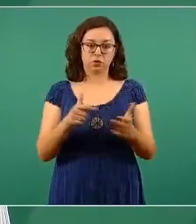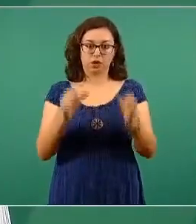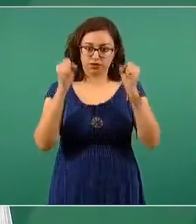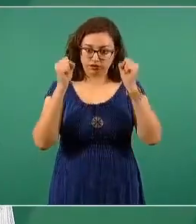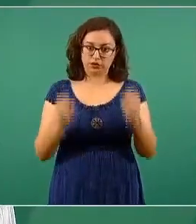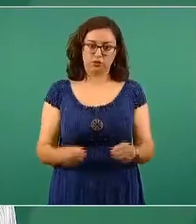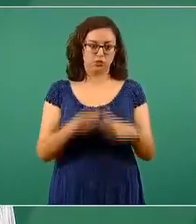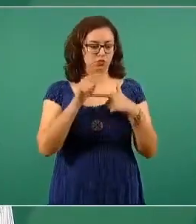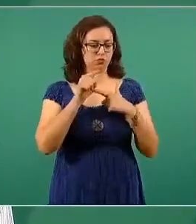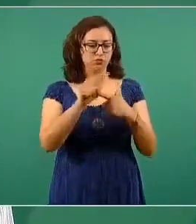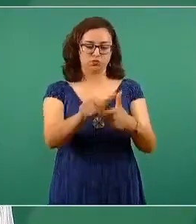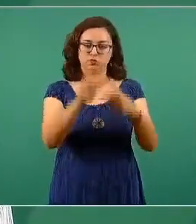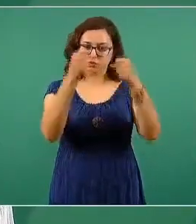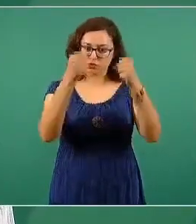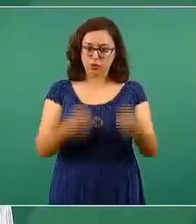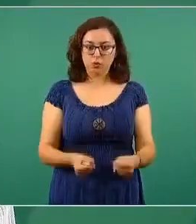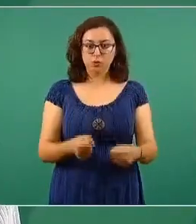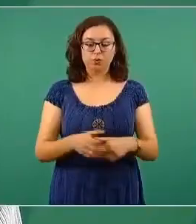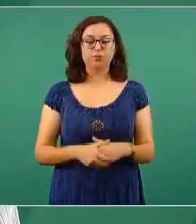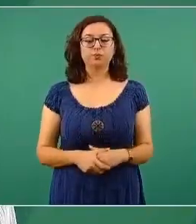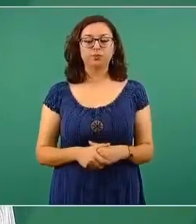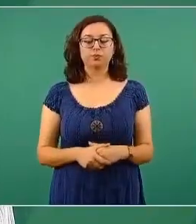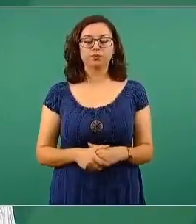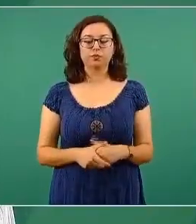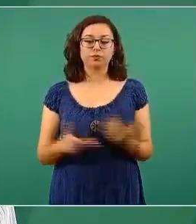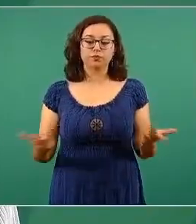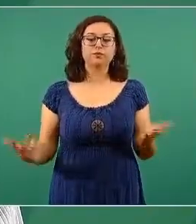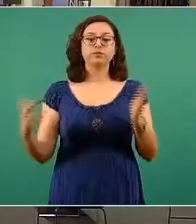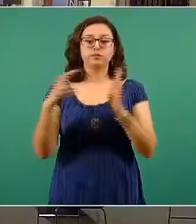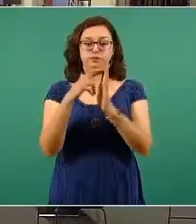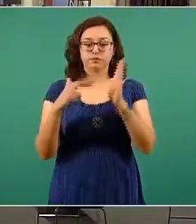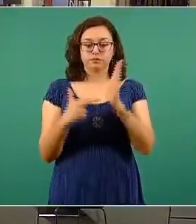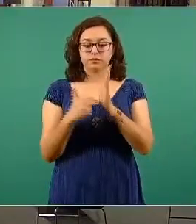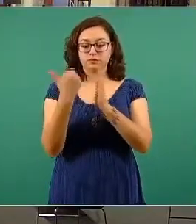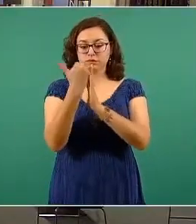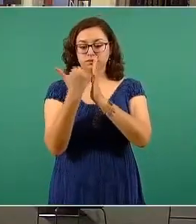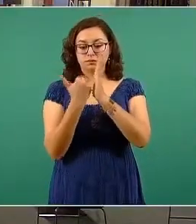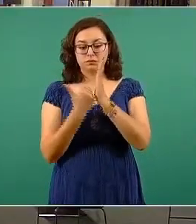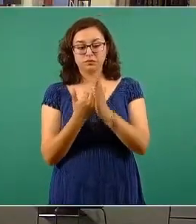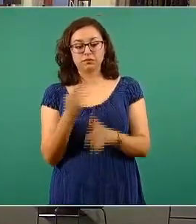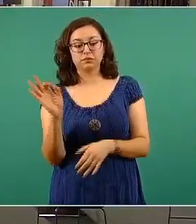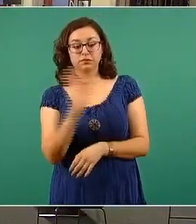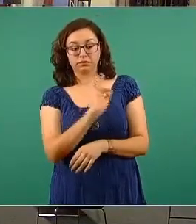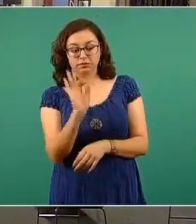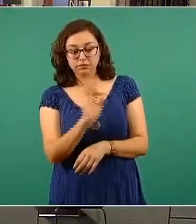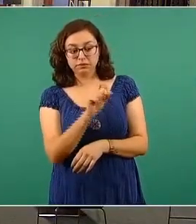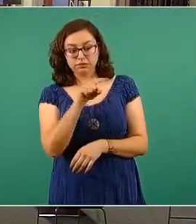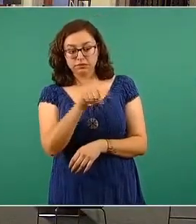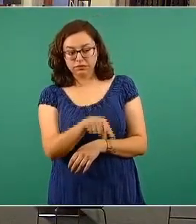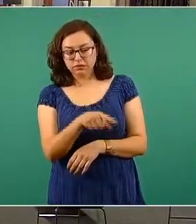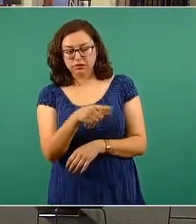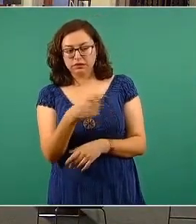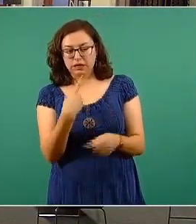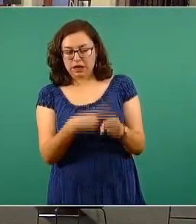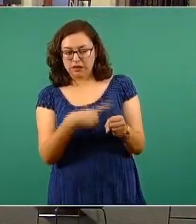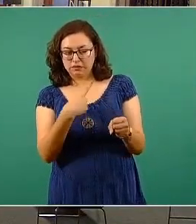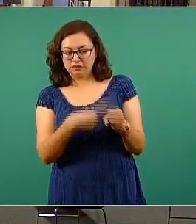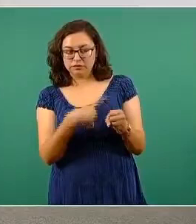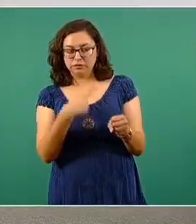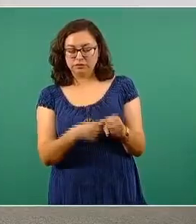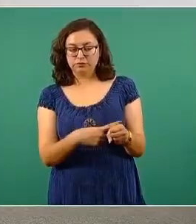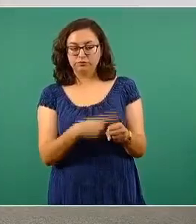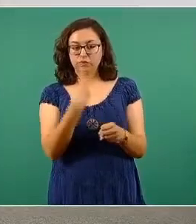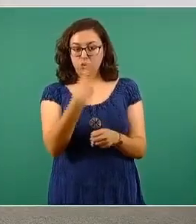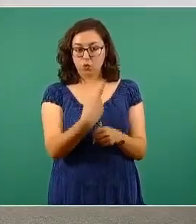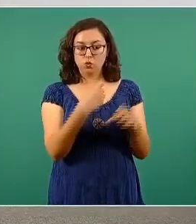seguros. Lo que se combinó en los lineamientos es que si se presenta un caso sospechoso en un aula